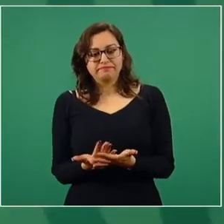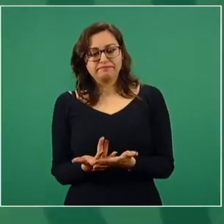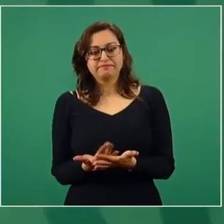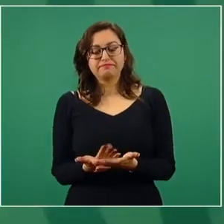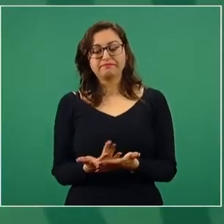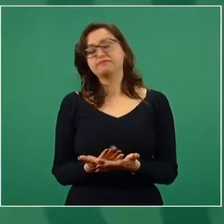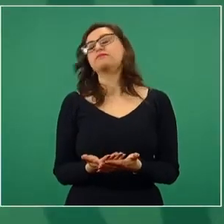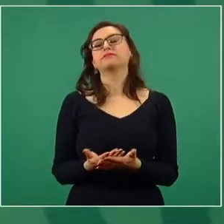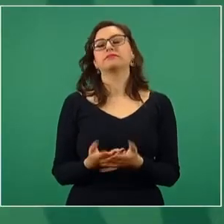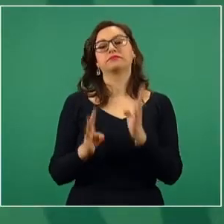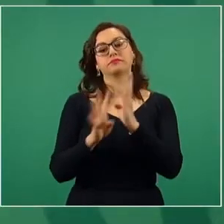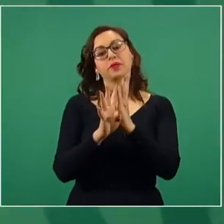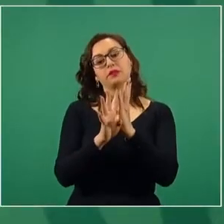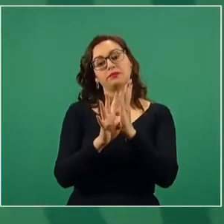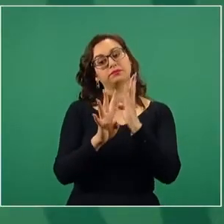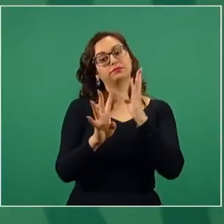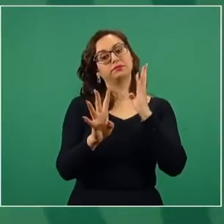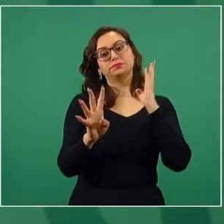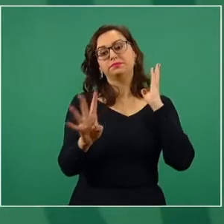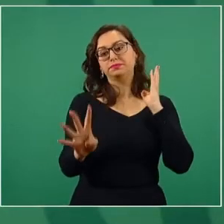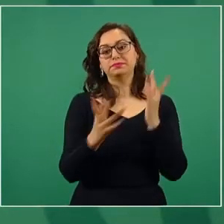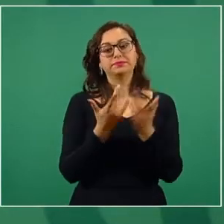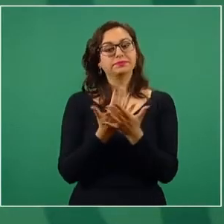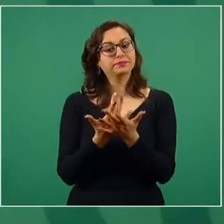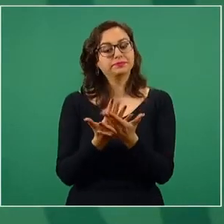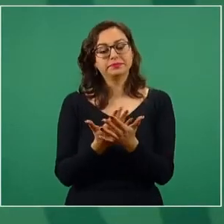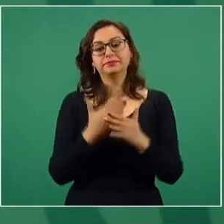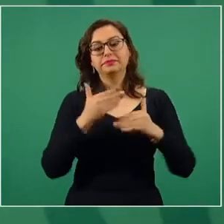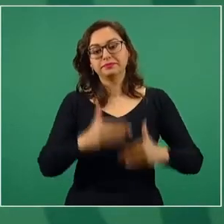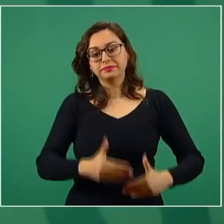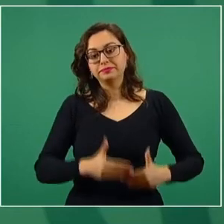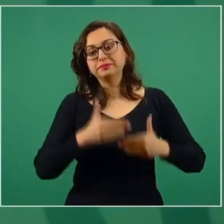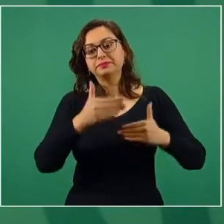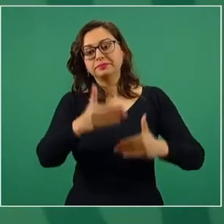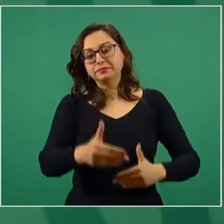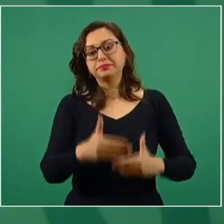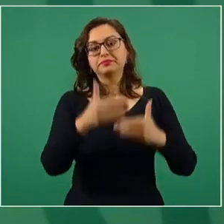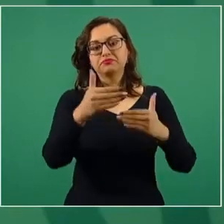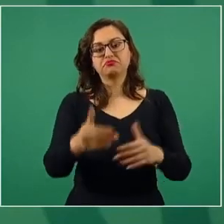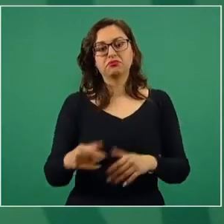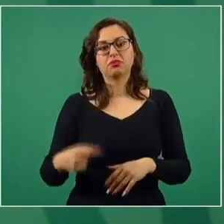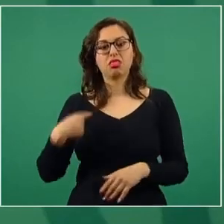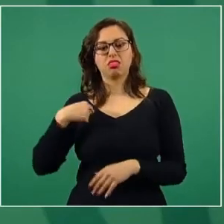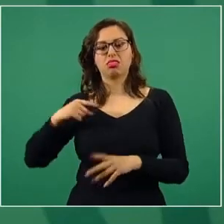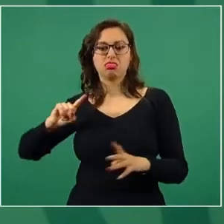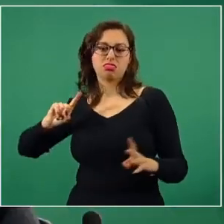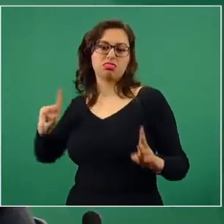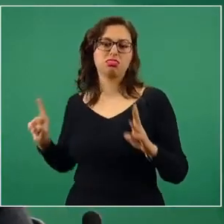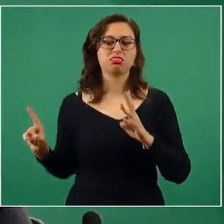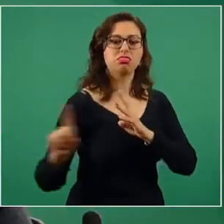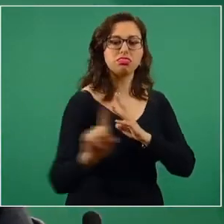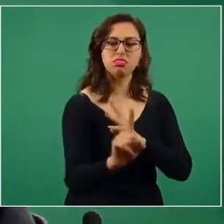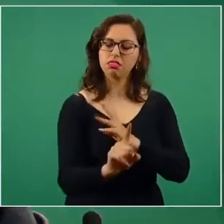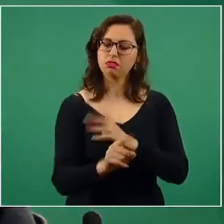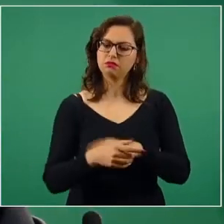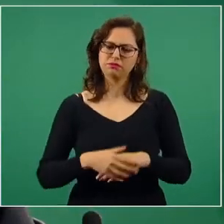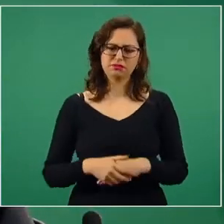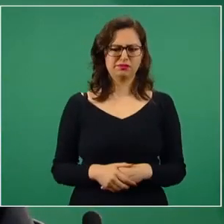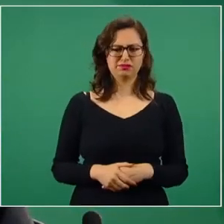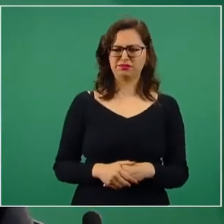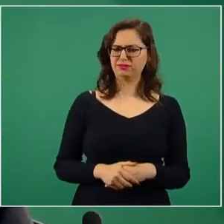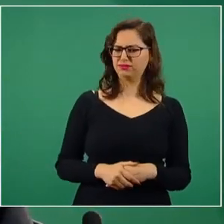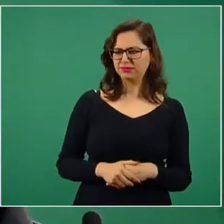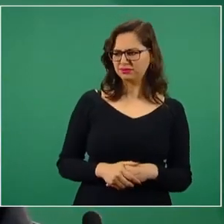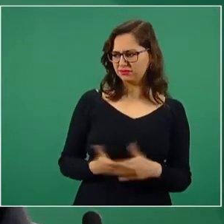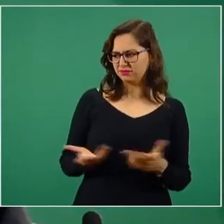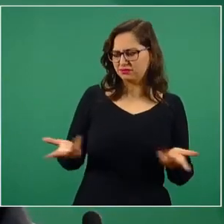nadie se brinque, se salte la fila, porque eso es muy vergonzoso.